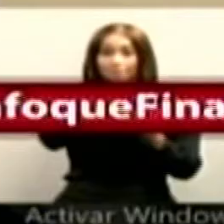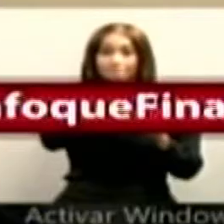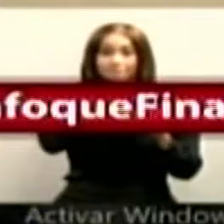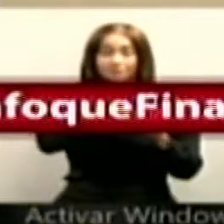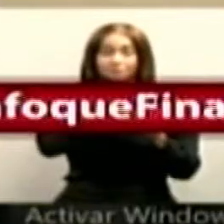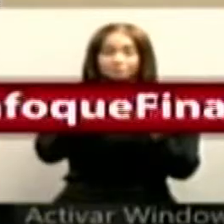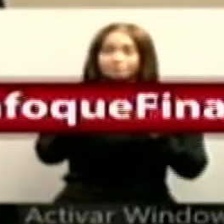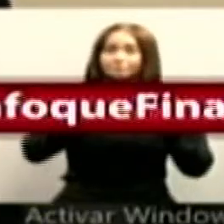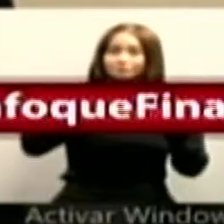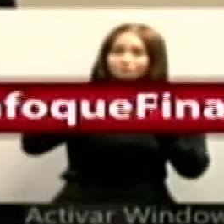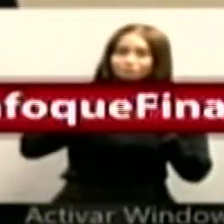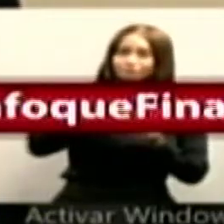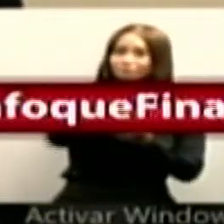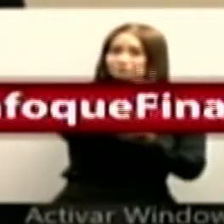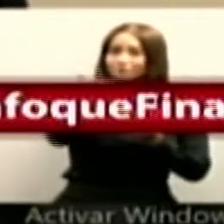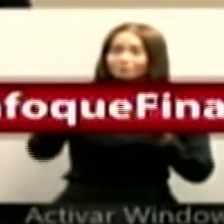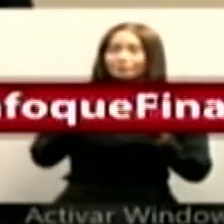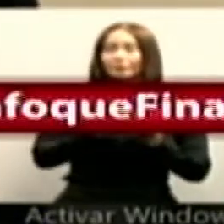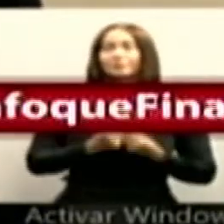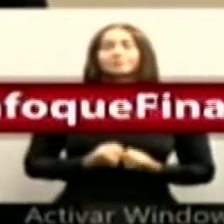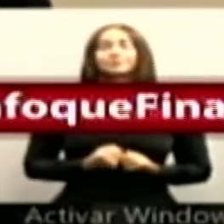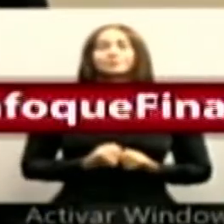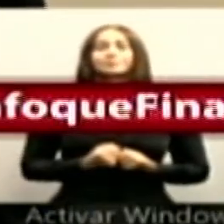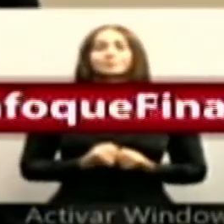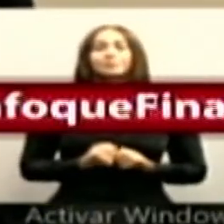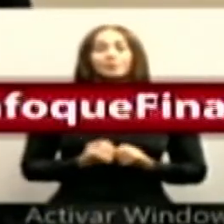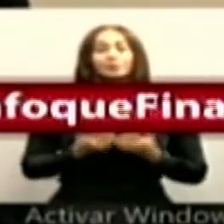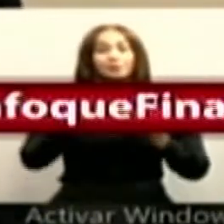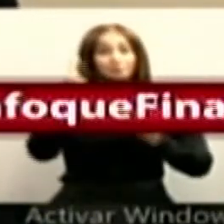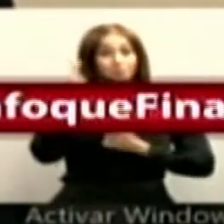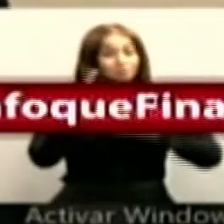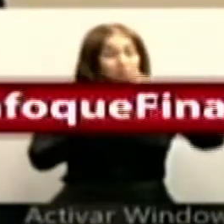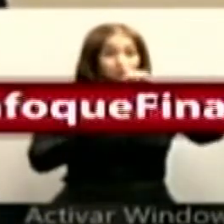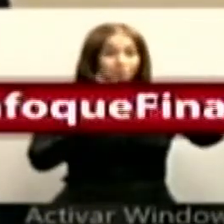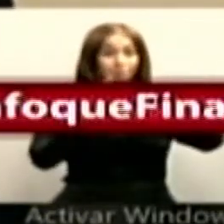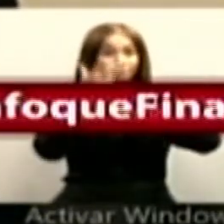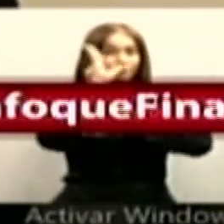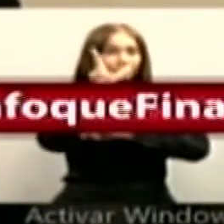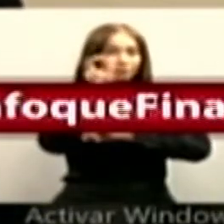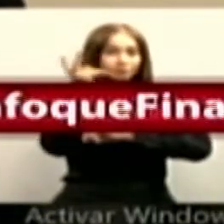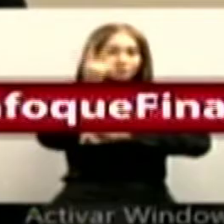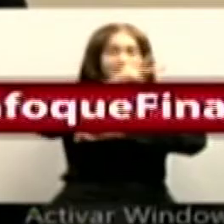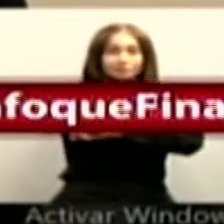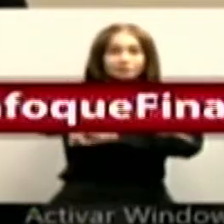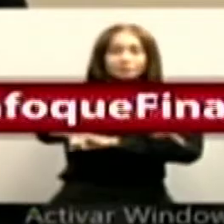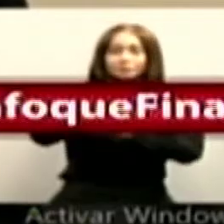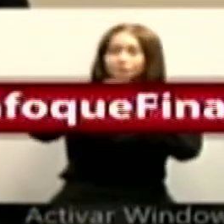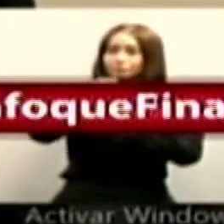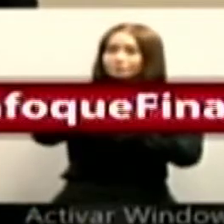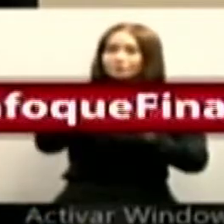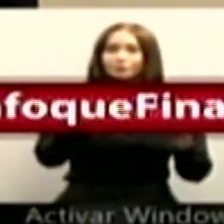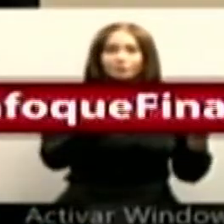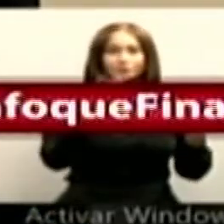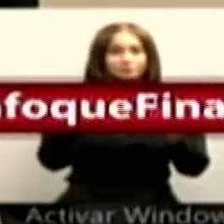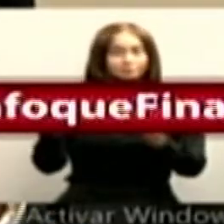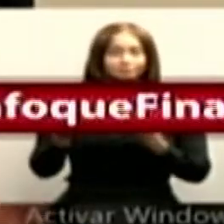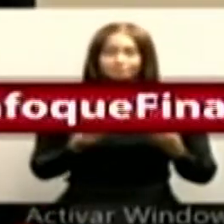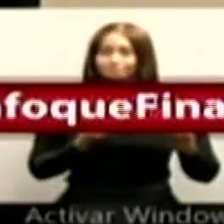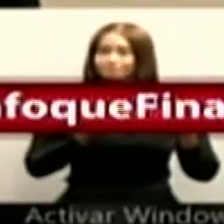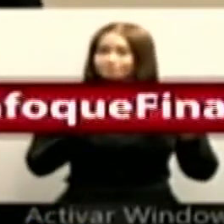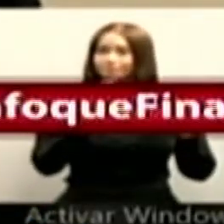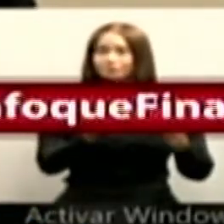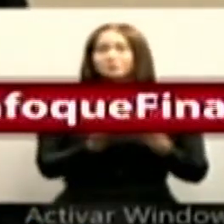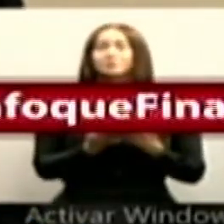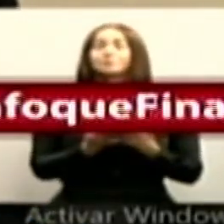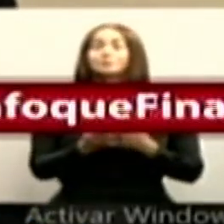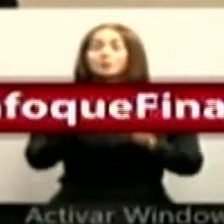y transparente. Hemos hecho muchas cosas en estos primeros 30 días de mandato. Desplegamos una intensa agenda